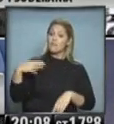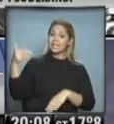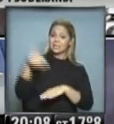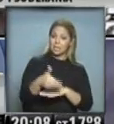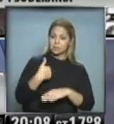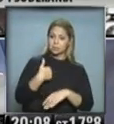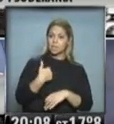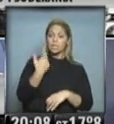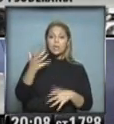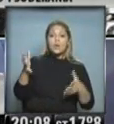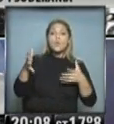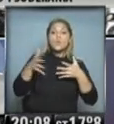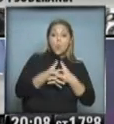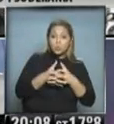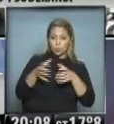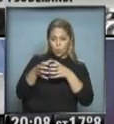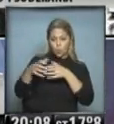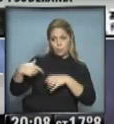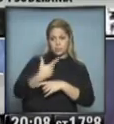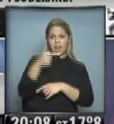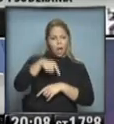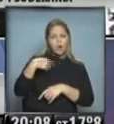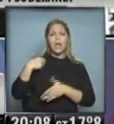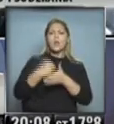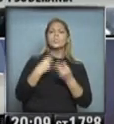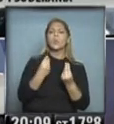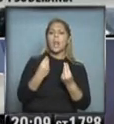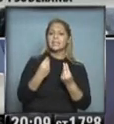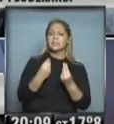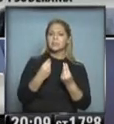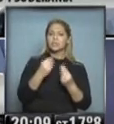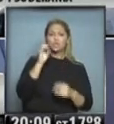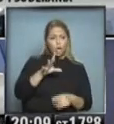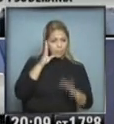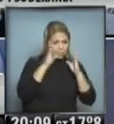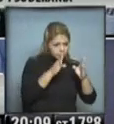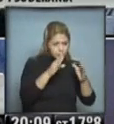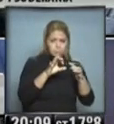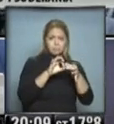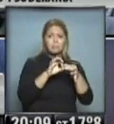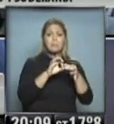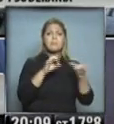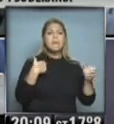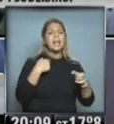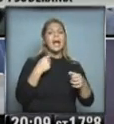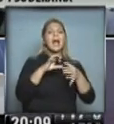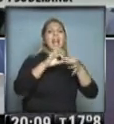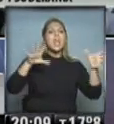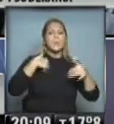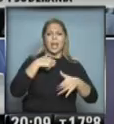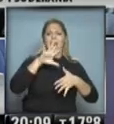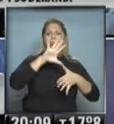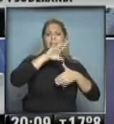presentes, junto a los movimientos sociales, ahora la lucha no solamente debe ser para liberar a Latinoamérica y el